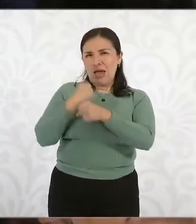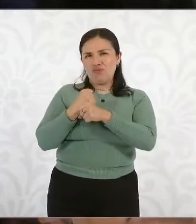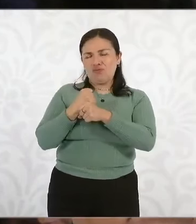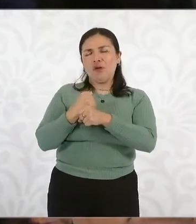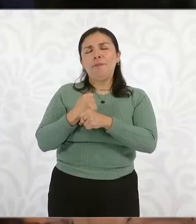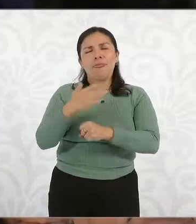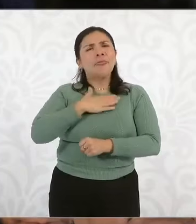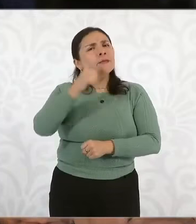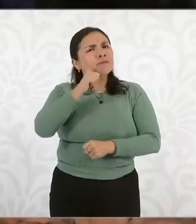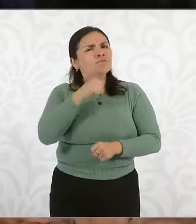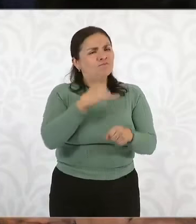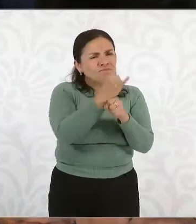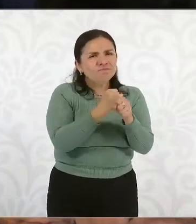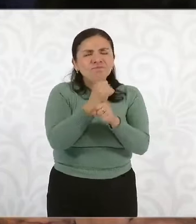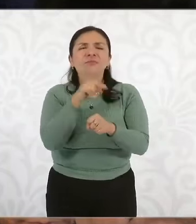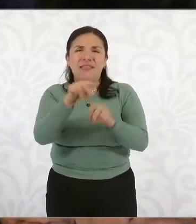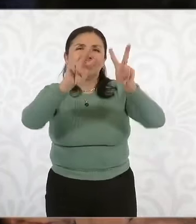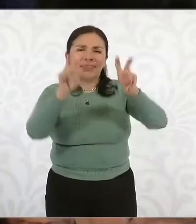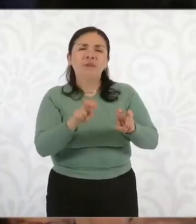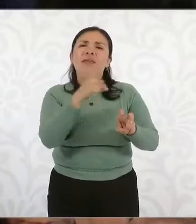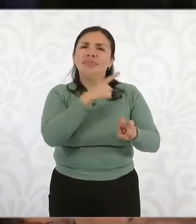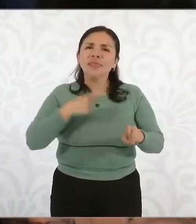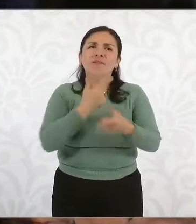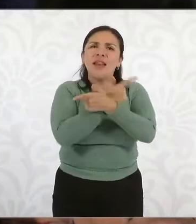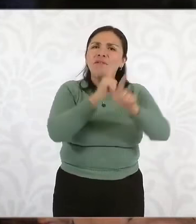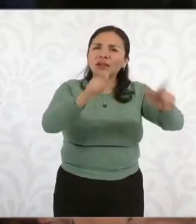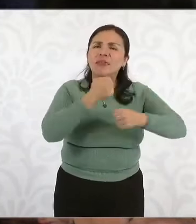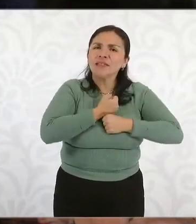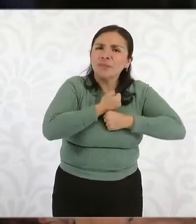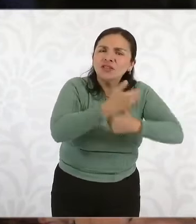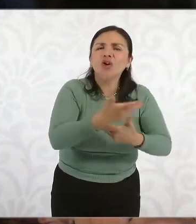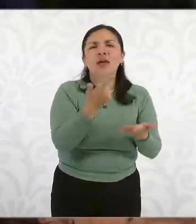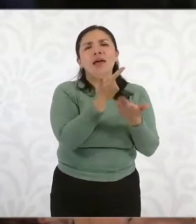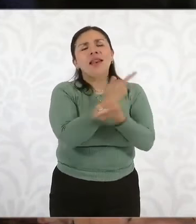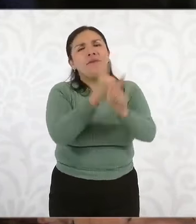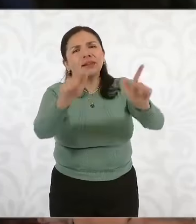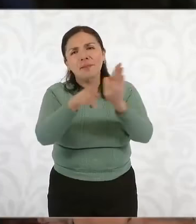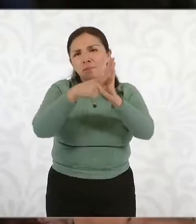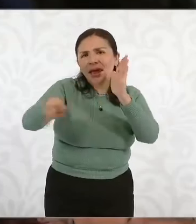seguido el tema de la libertad de prensa, el derecho a la información, el derecho a las audiencias,